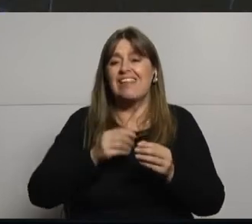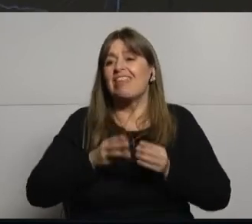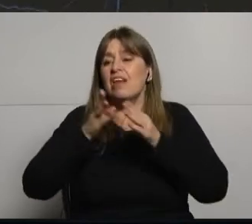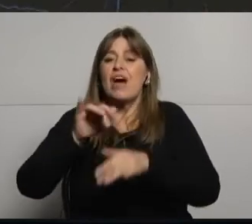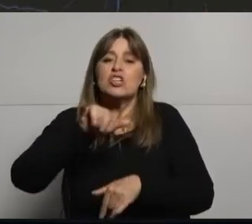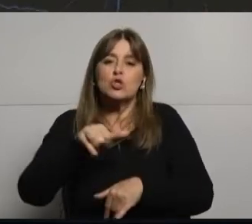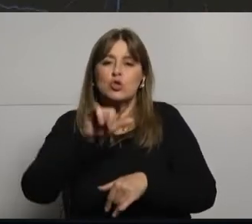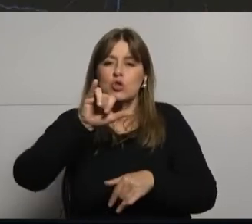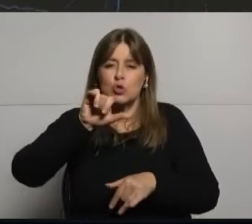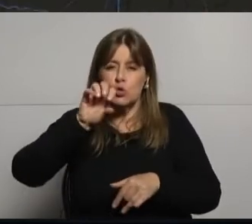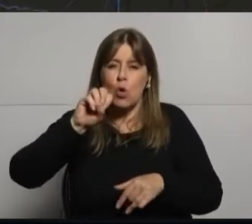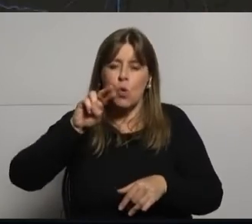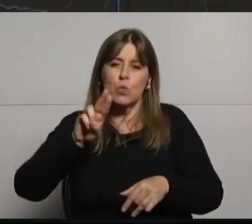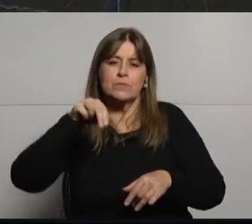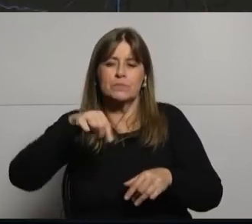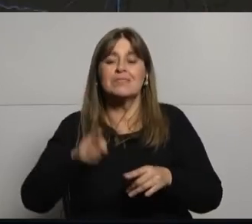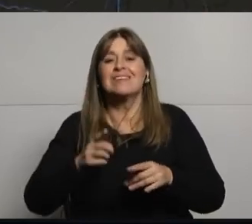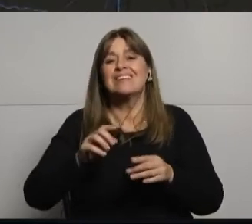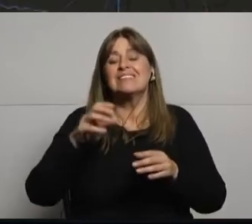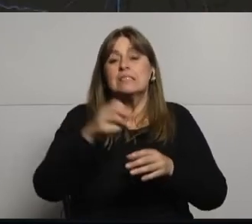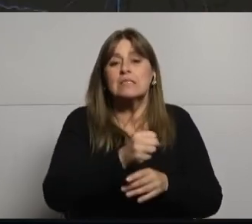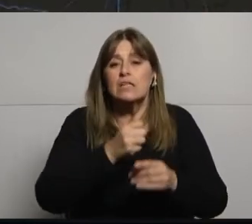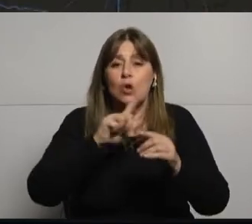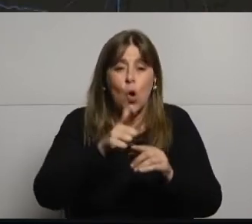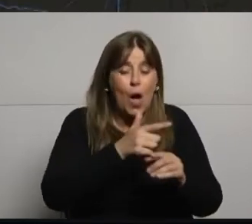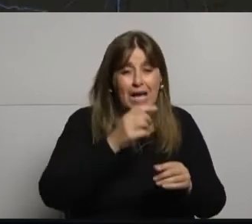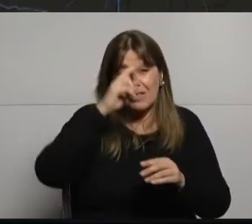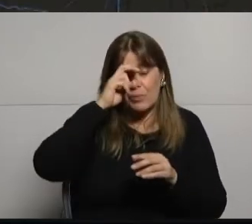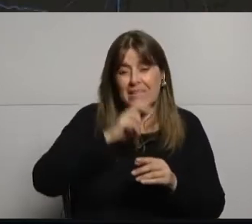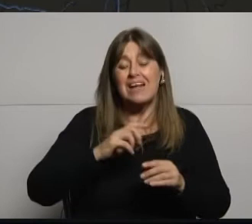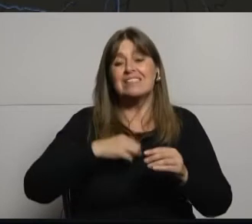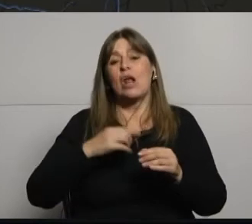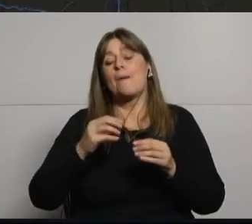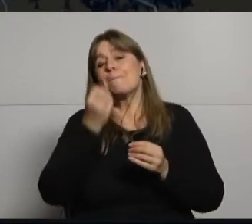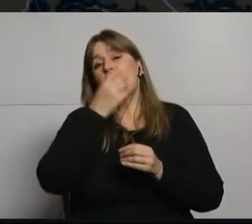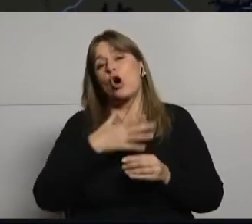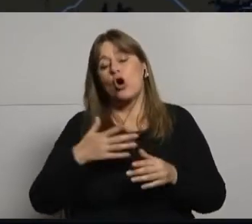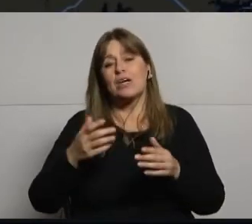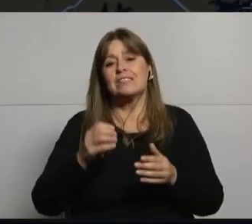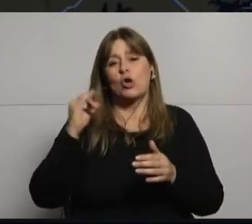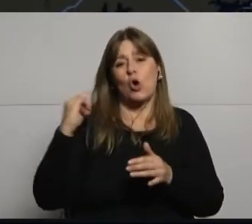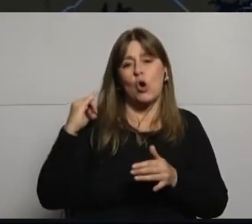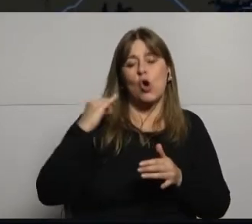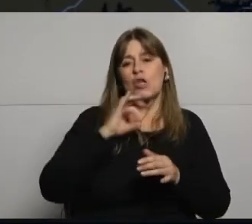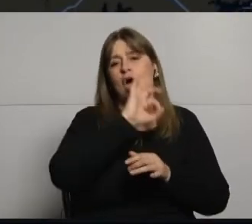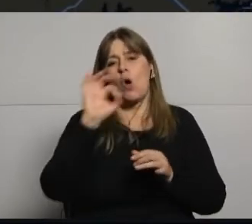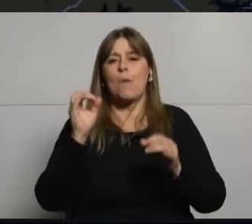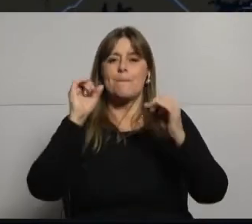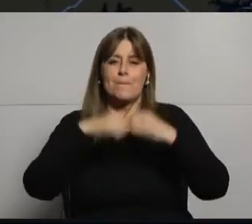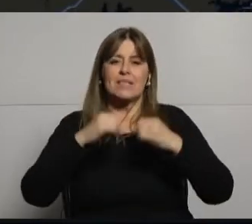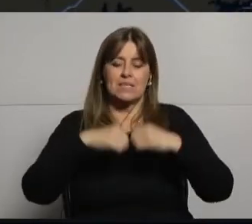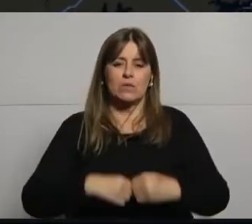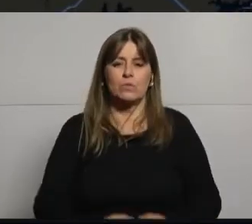estuviera saturado, la tercera mejor opción sería Colonia y Paysandú. ¿Sí? Entonces,